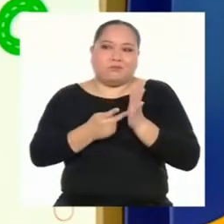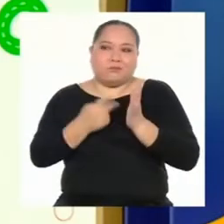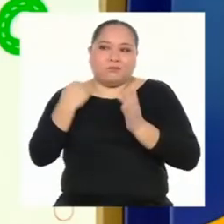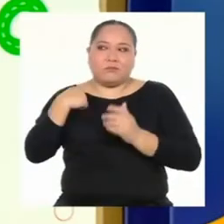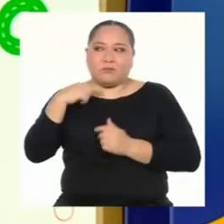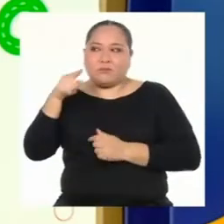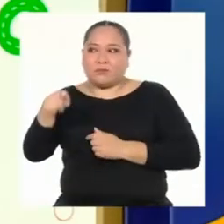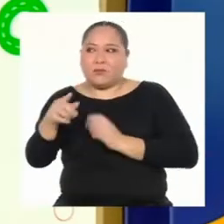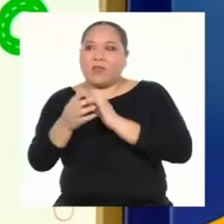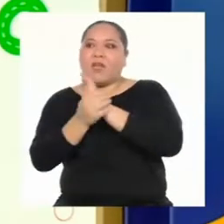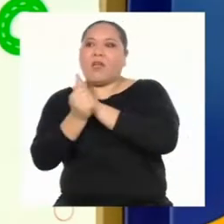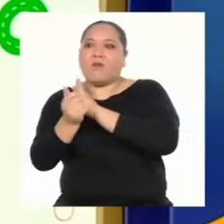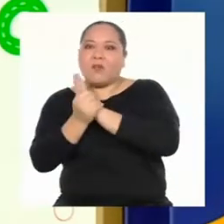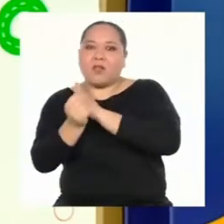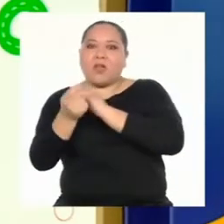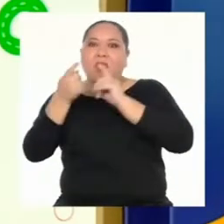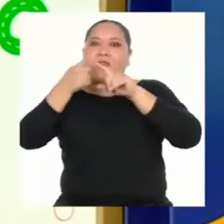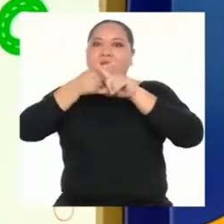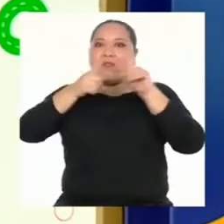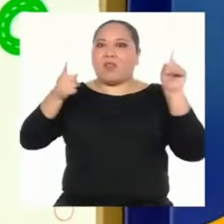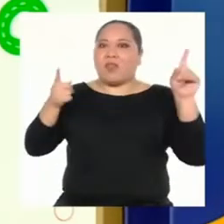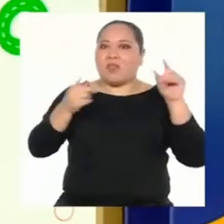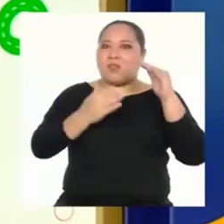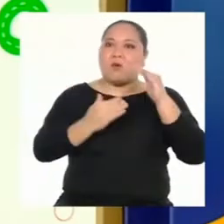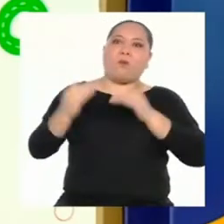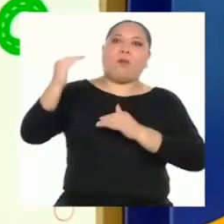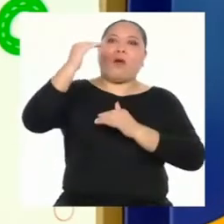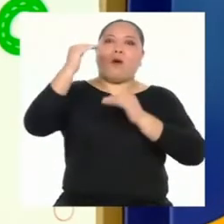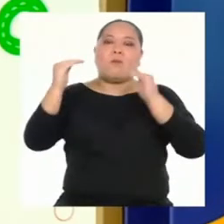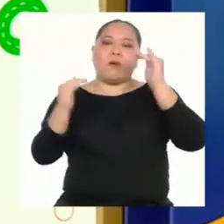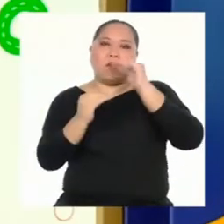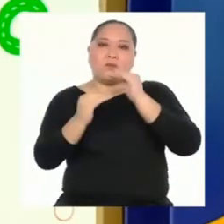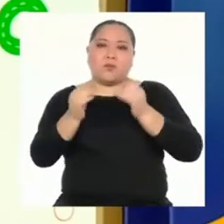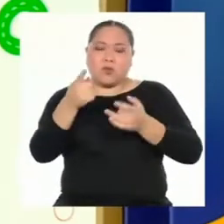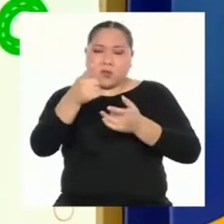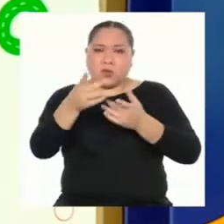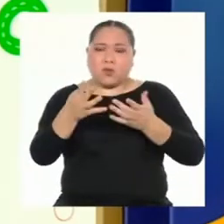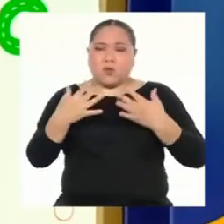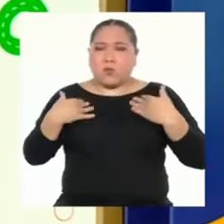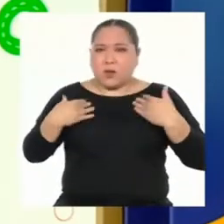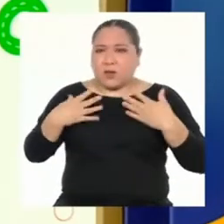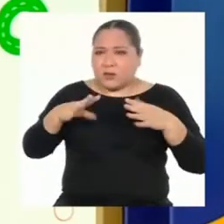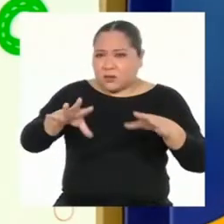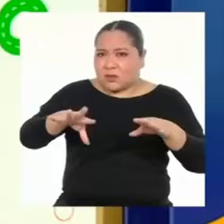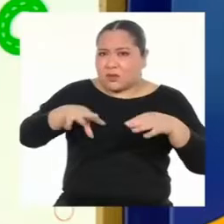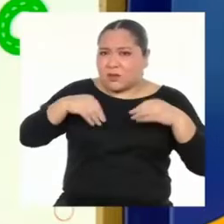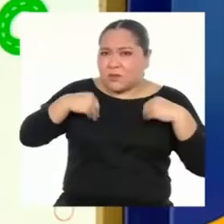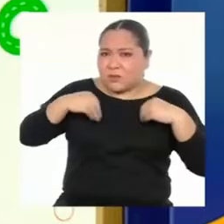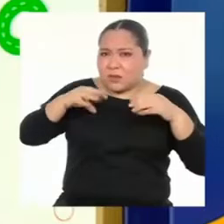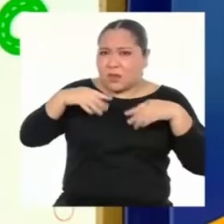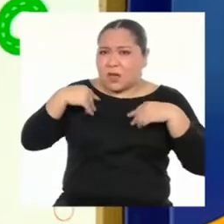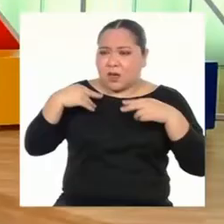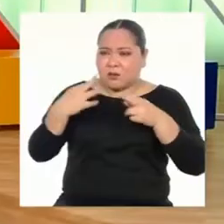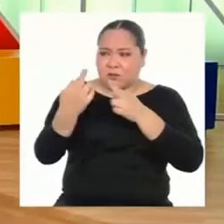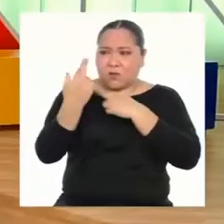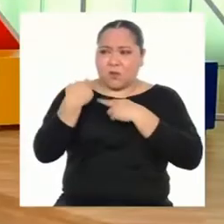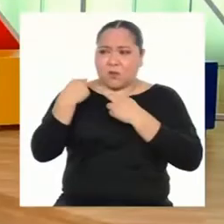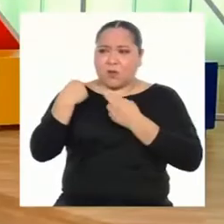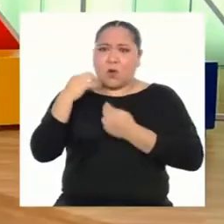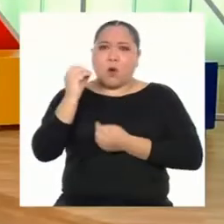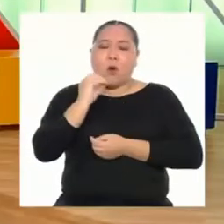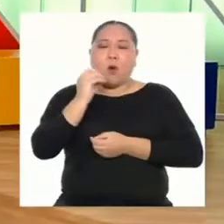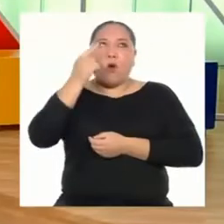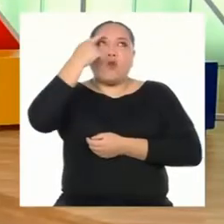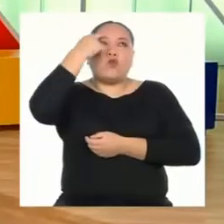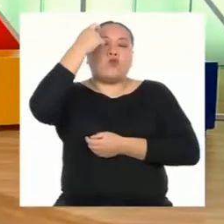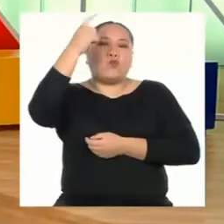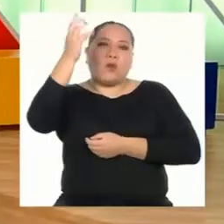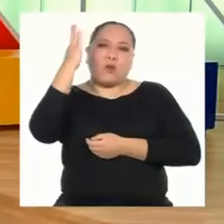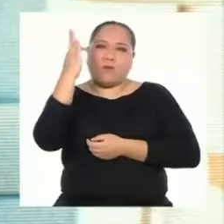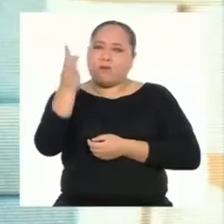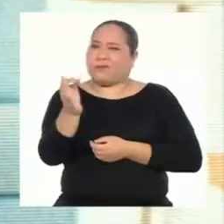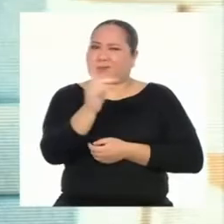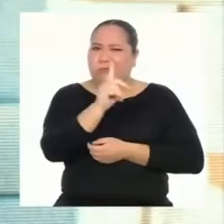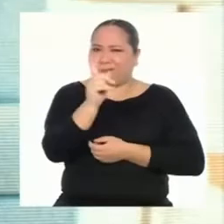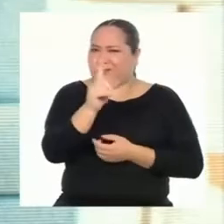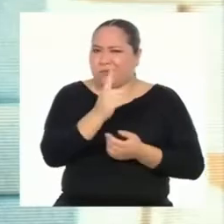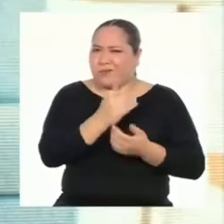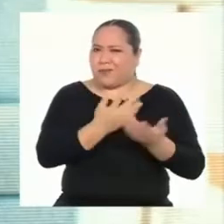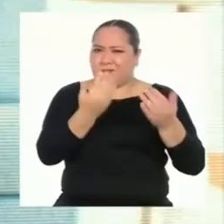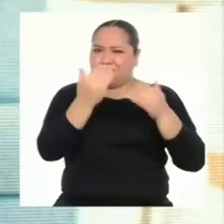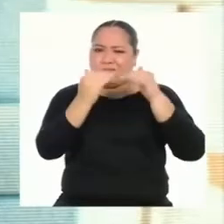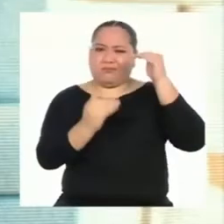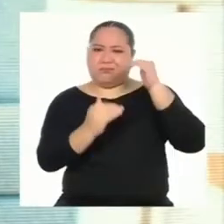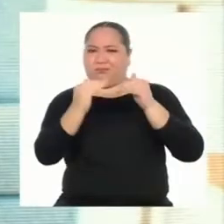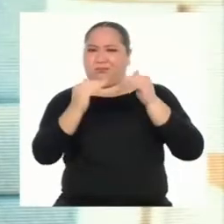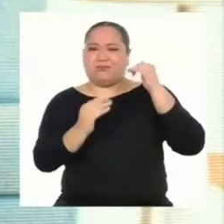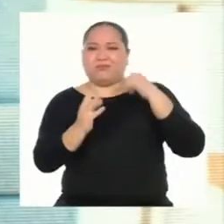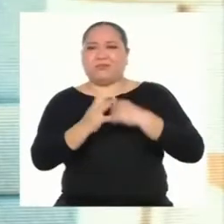nuestras habilidades, las tareas que podemos asumir o los sueños que podemos tener para nuestro futuro. Definitivamente,